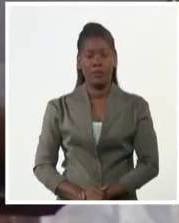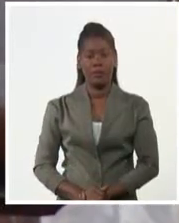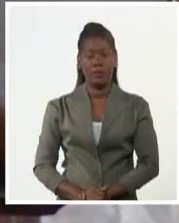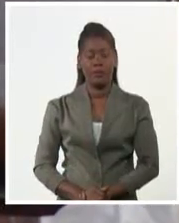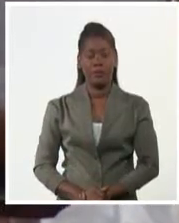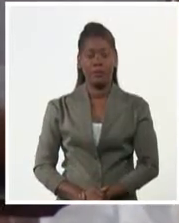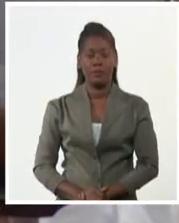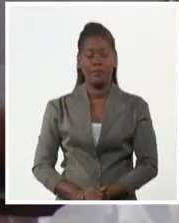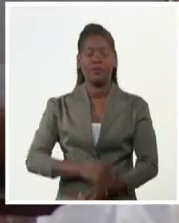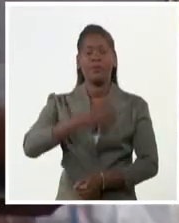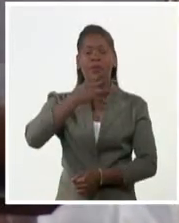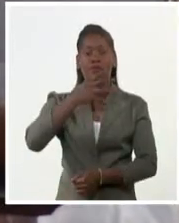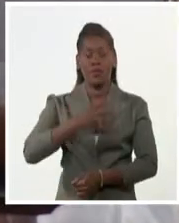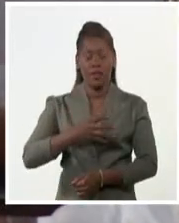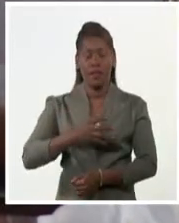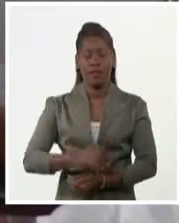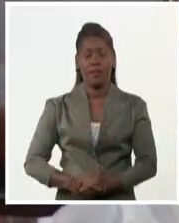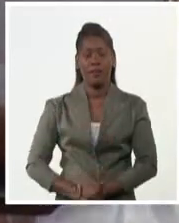Fidel,